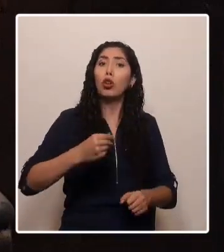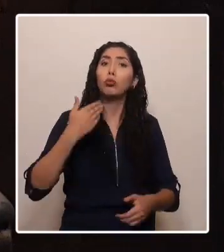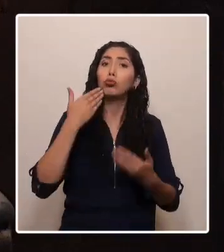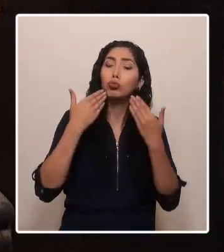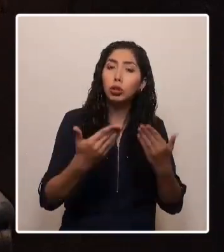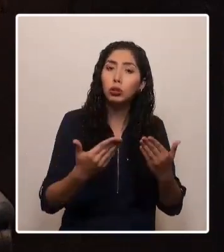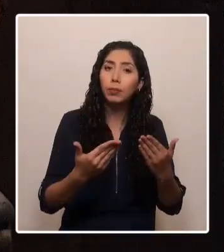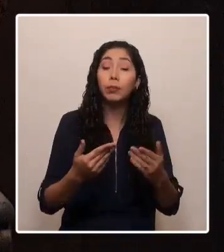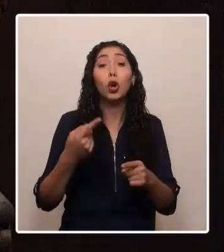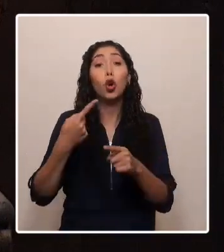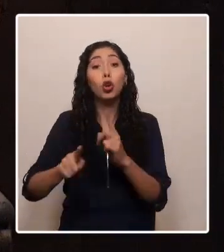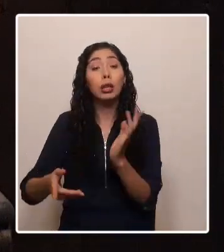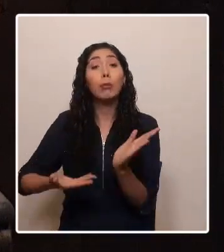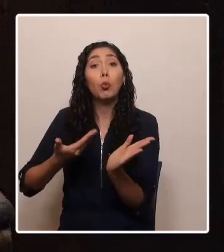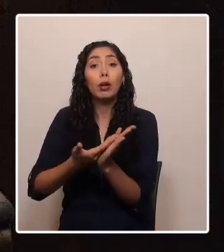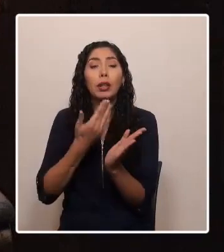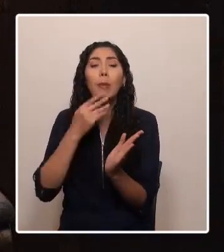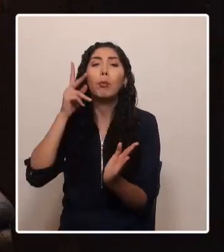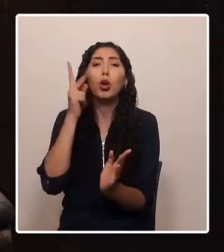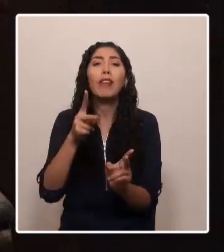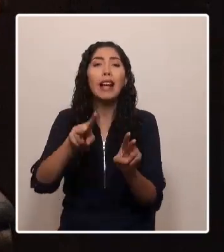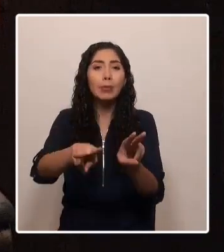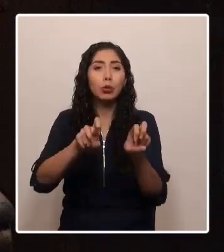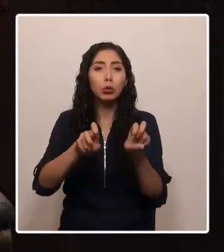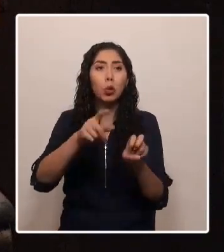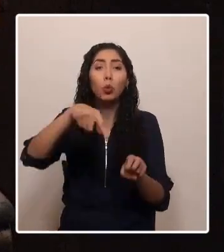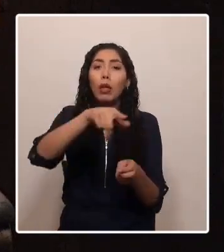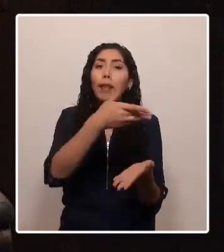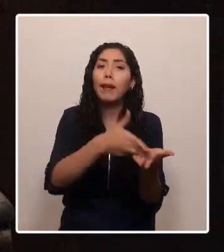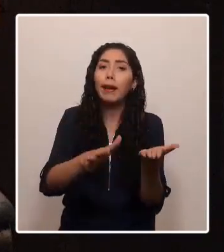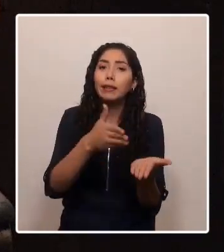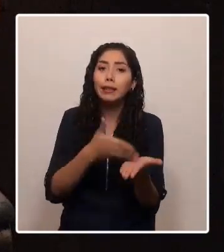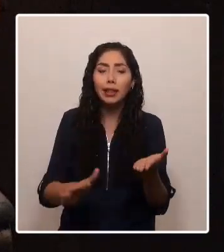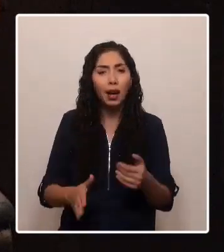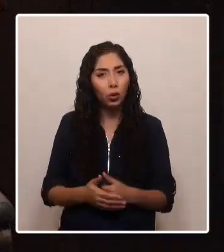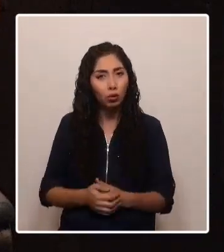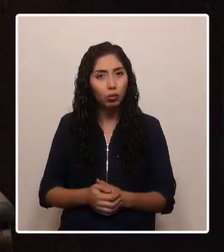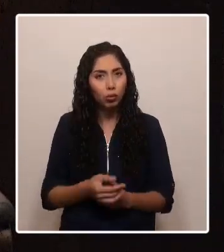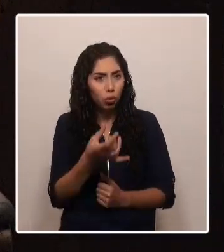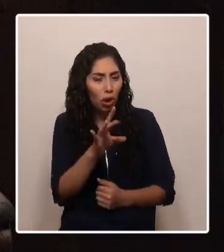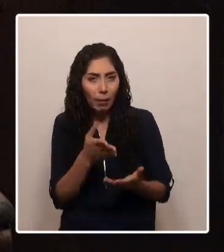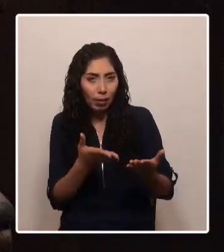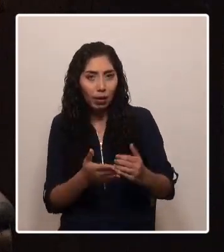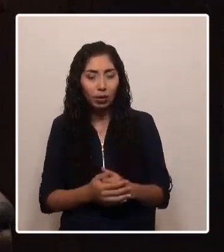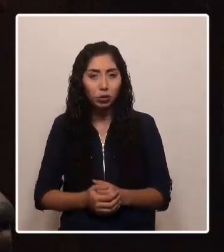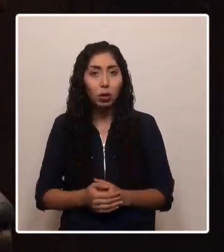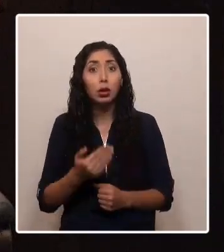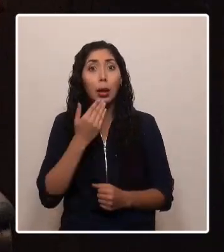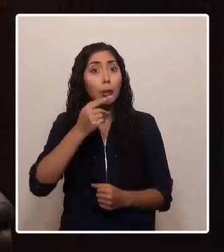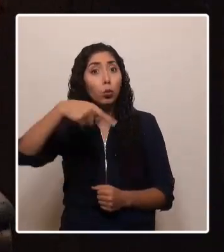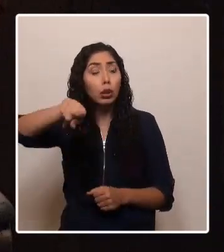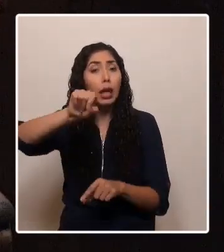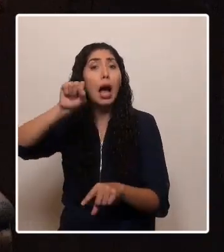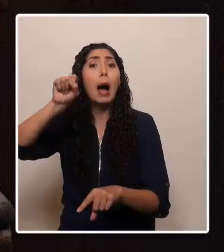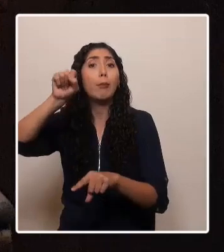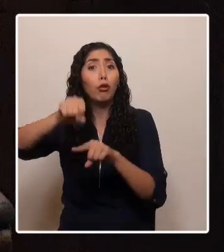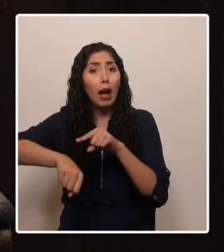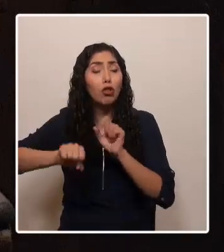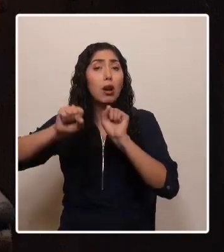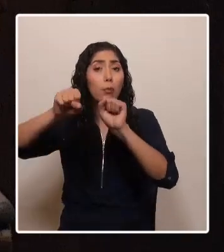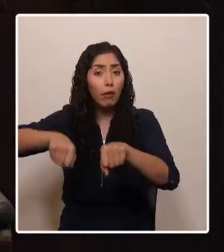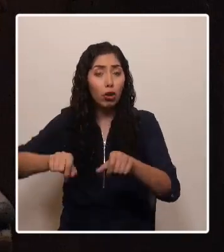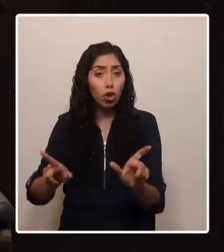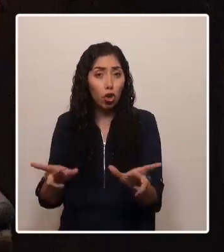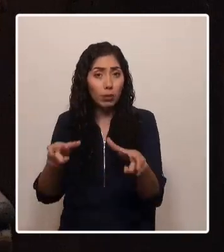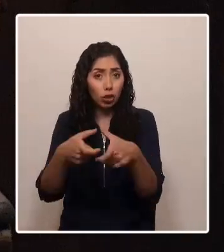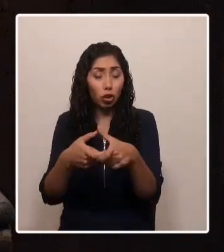la expropiación. Y no es solo lo que ustedes rechazaron, también lo que aprobaron en comisión. una norma que dice que solo